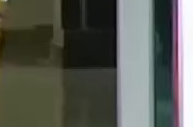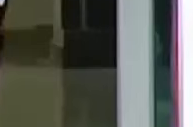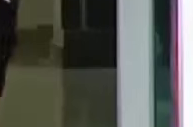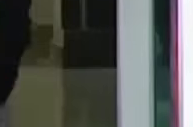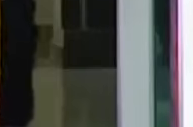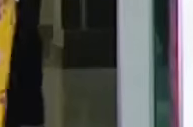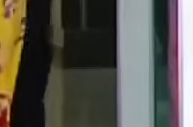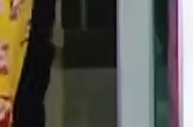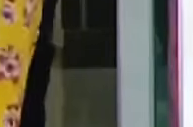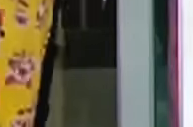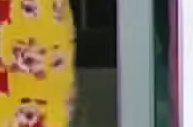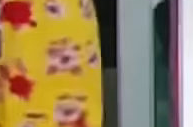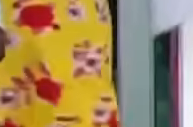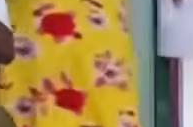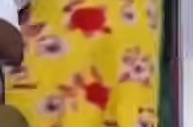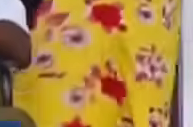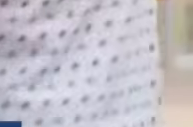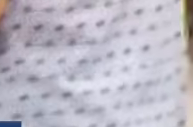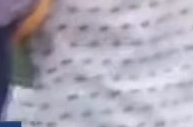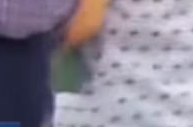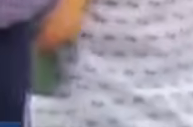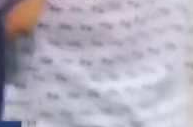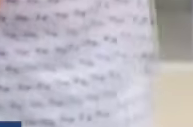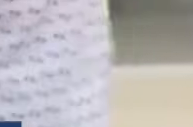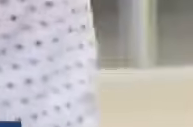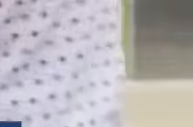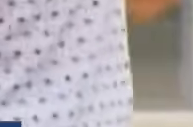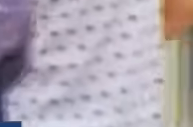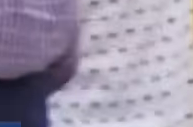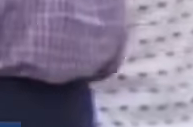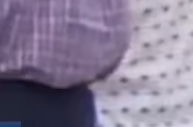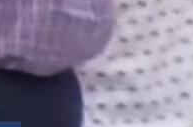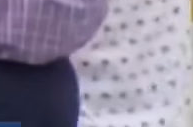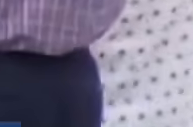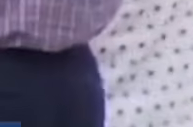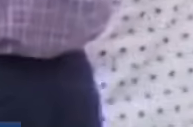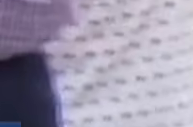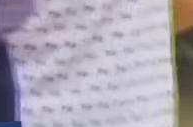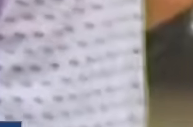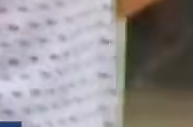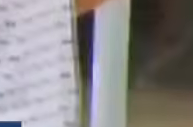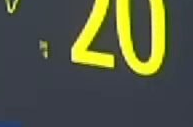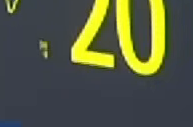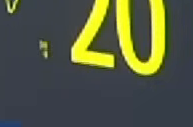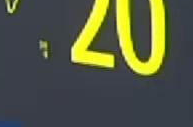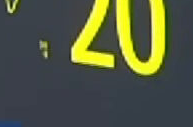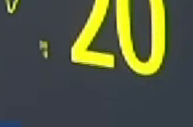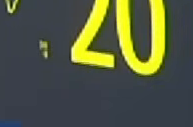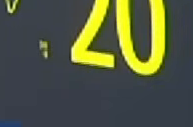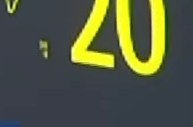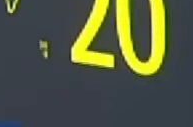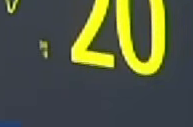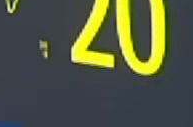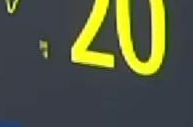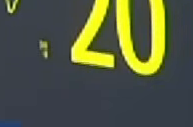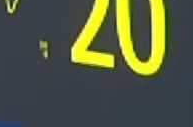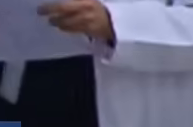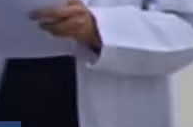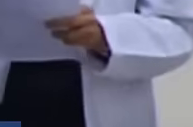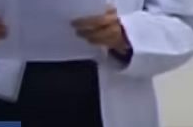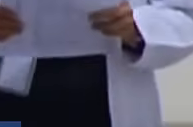catalítico casi 2000 pacientes permanecen en la lista de espera de un trasplante de órgano en el país tendremos un